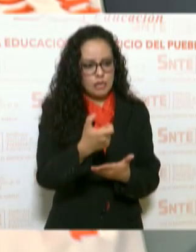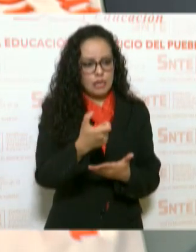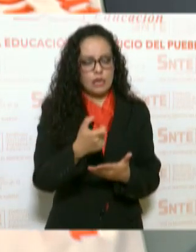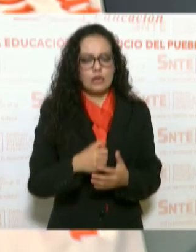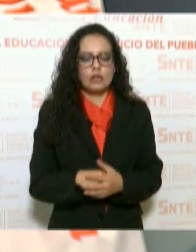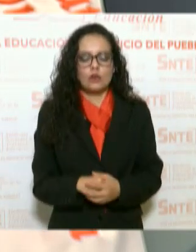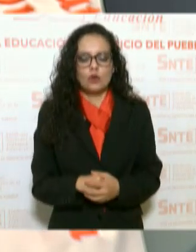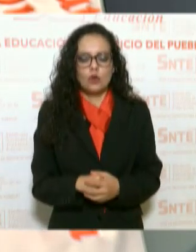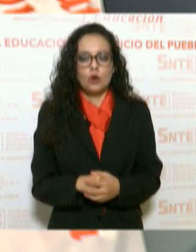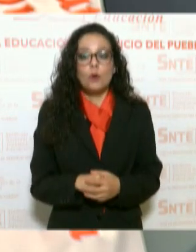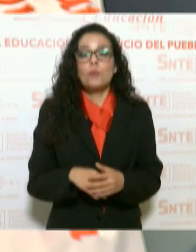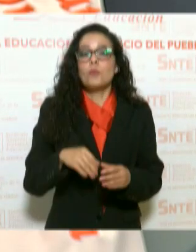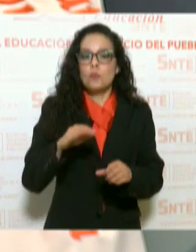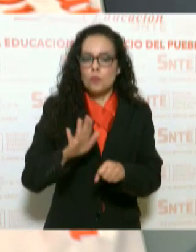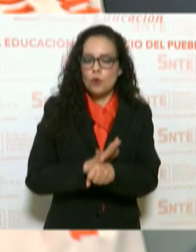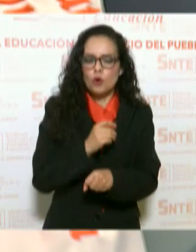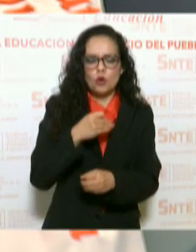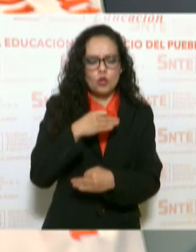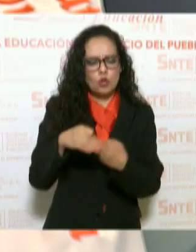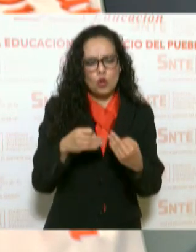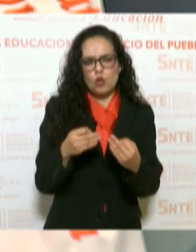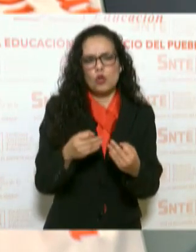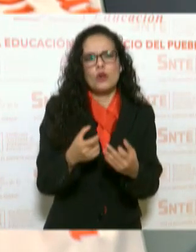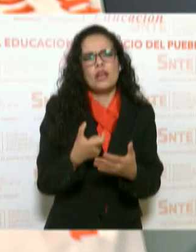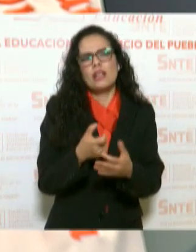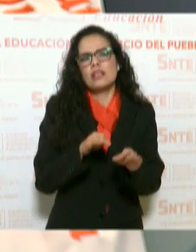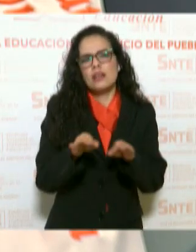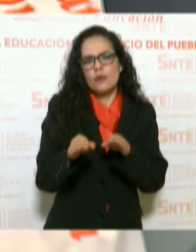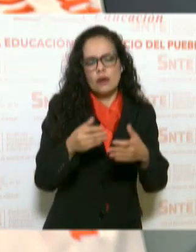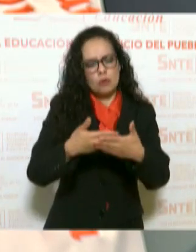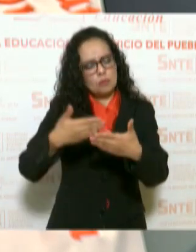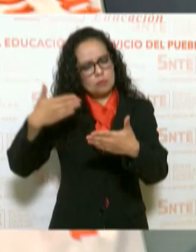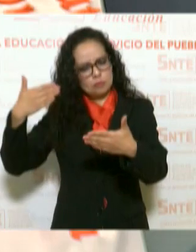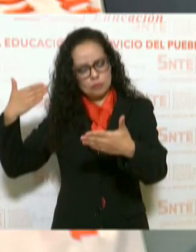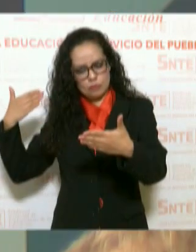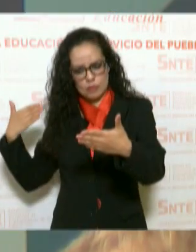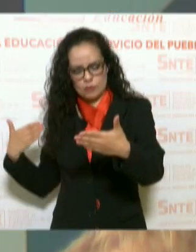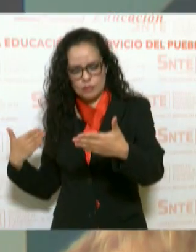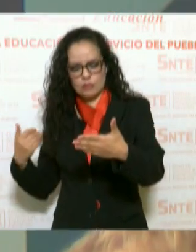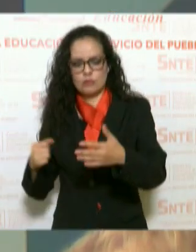inflacionario esos dos años de la pandemia. Gracias, señor presidente.